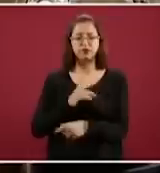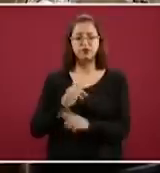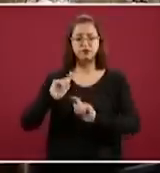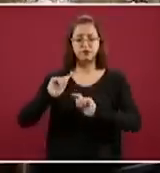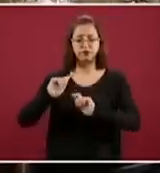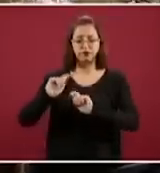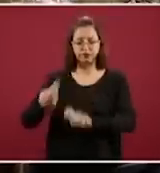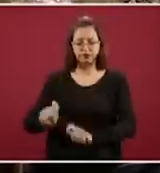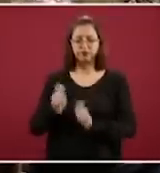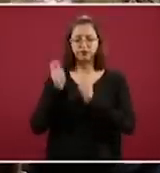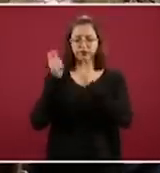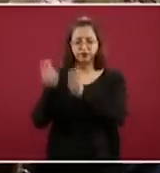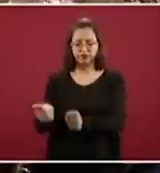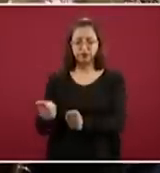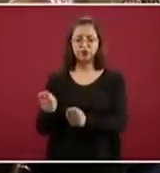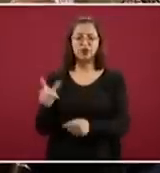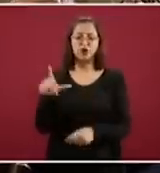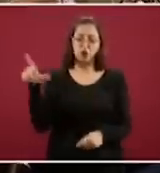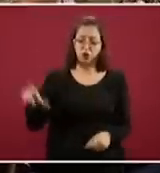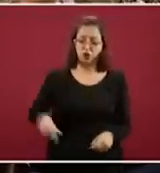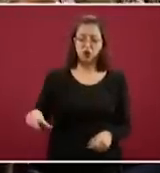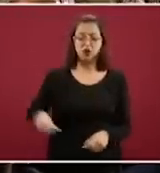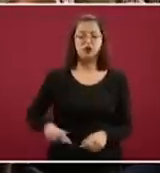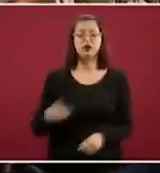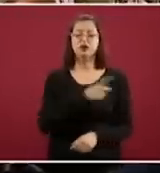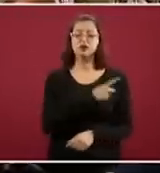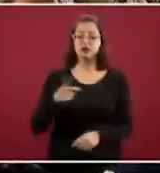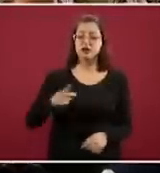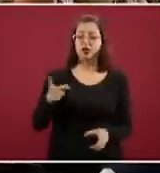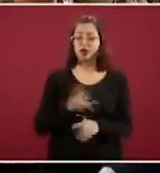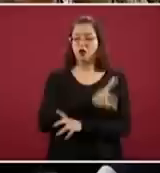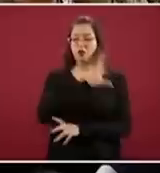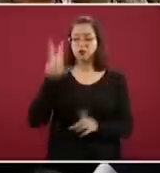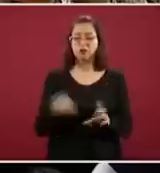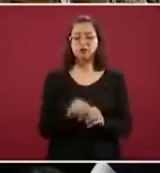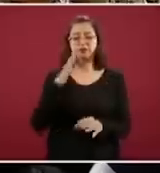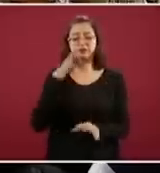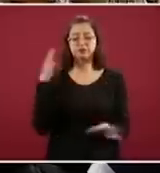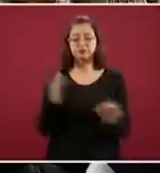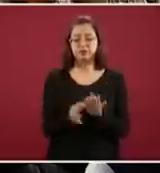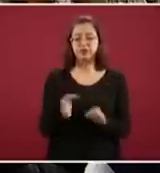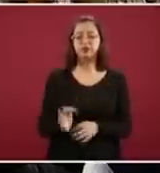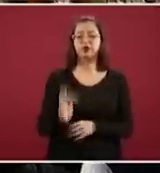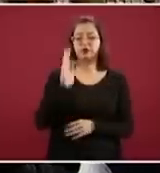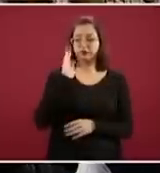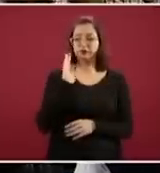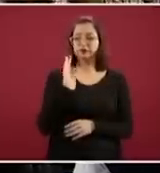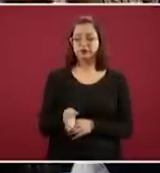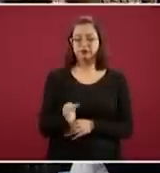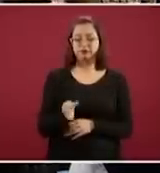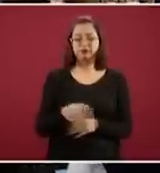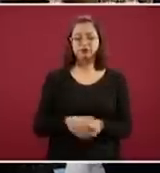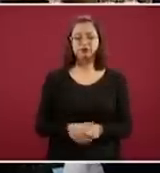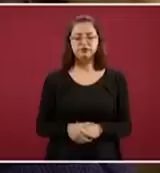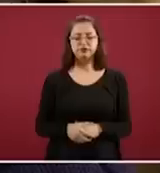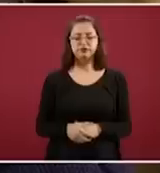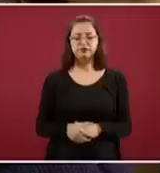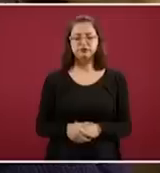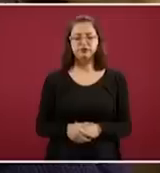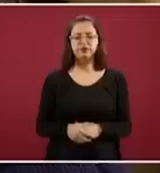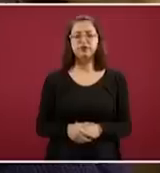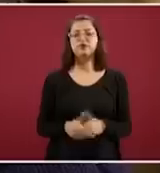correspondiente. El Estado debe de asumir su plena responsabilidad, también corresponde el